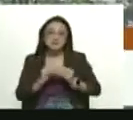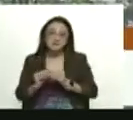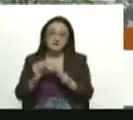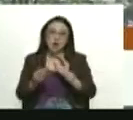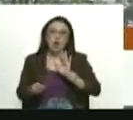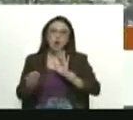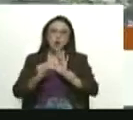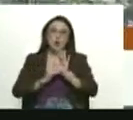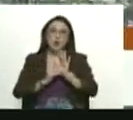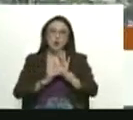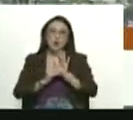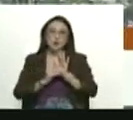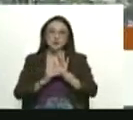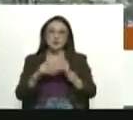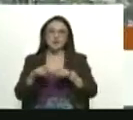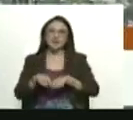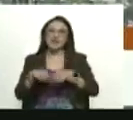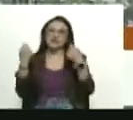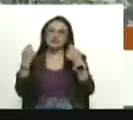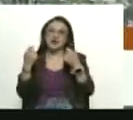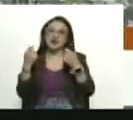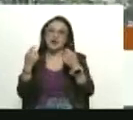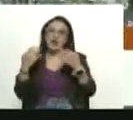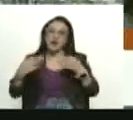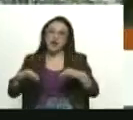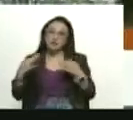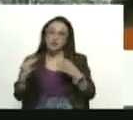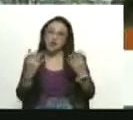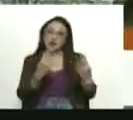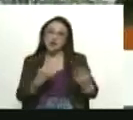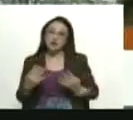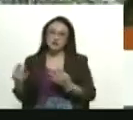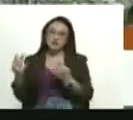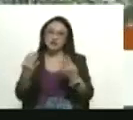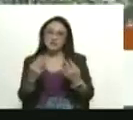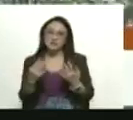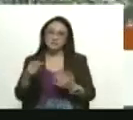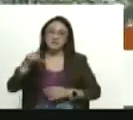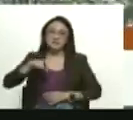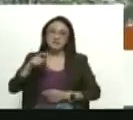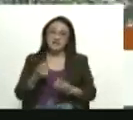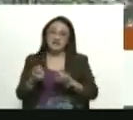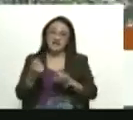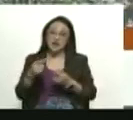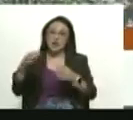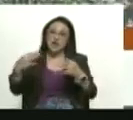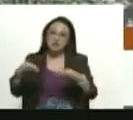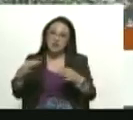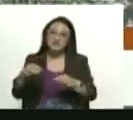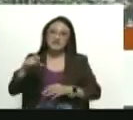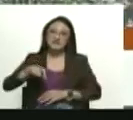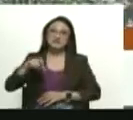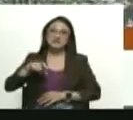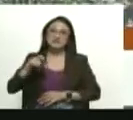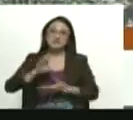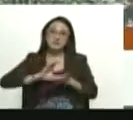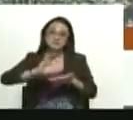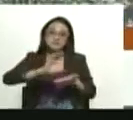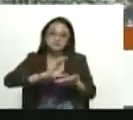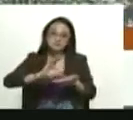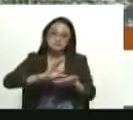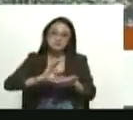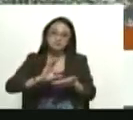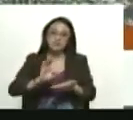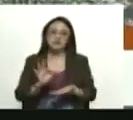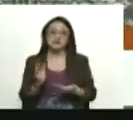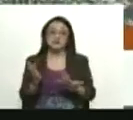recompongamos lo que han arruinado. La naturaleza es lo que necesita dinero, la naturaleza es lo que necesita financiamiento. Y